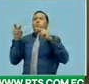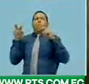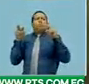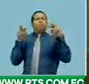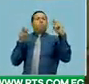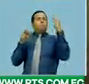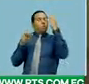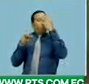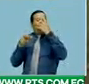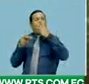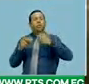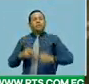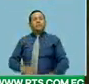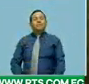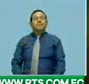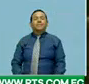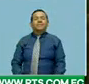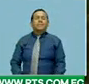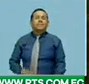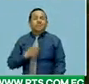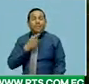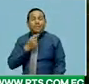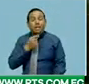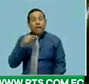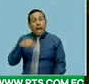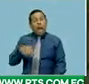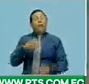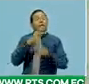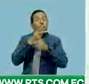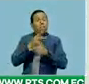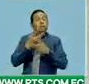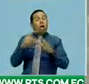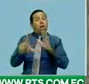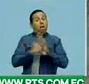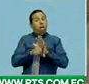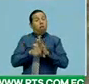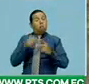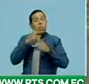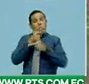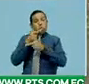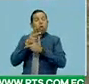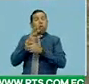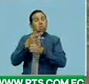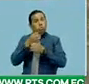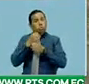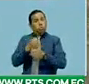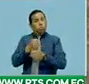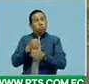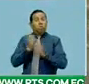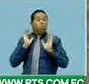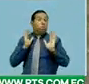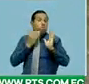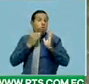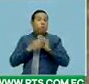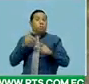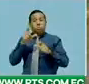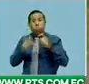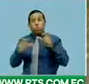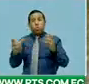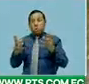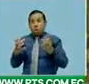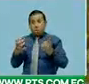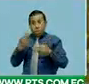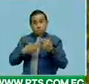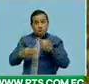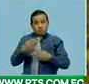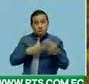nativa. Está mediante ordenanza, esta zona está conservada, está protegida. Si los propietarios tienden a vender, tienen que vender para proyectos